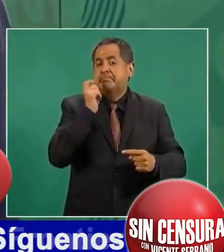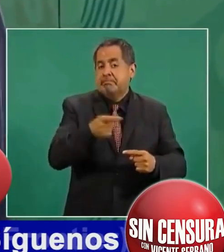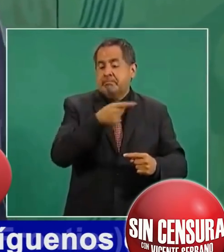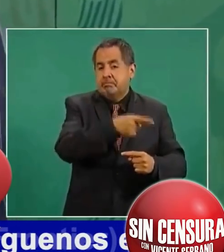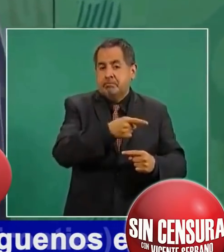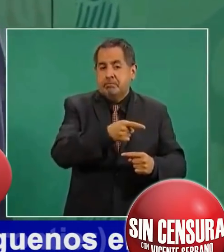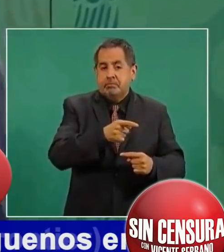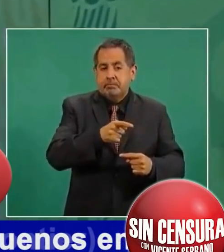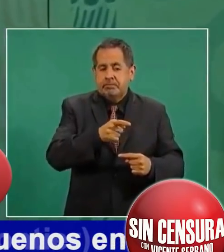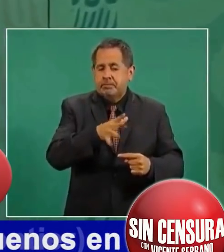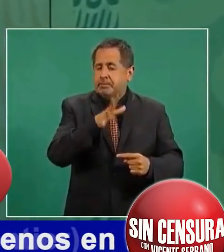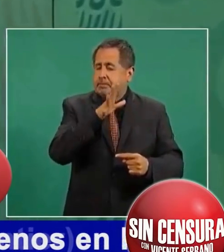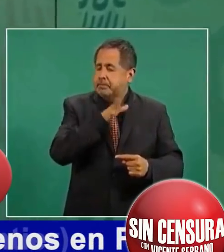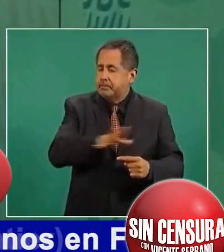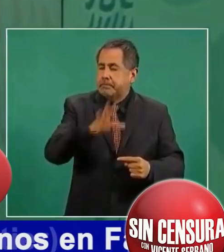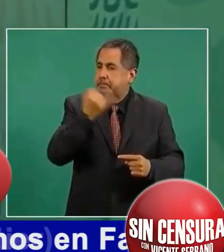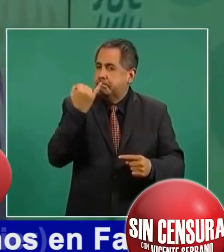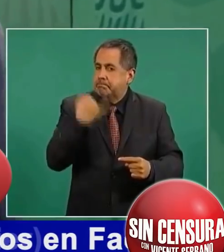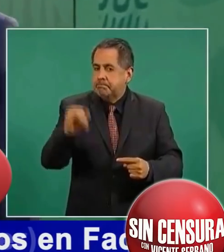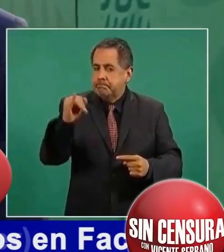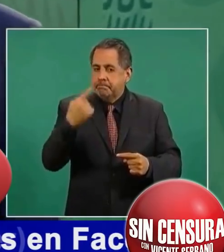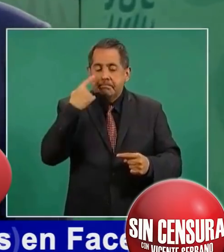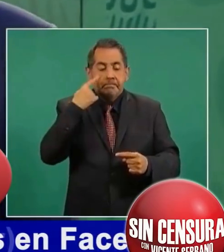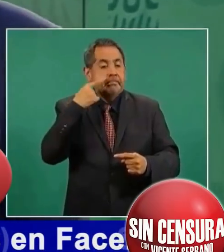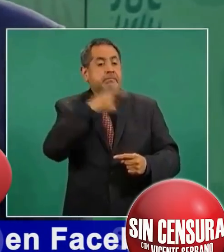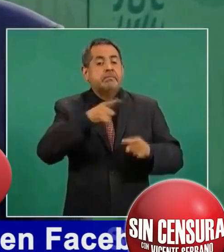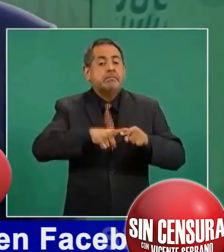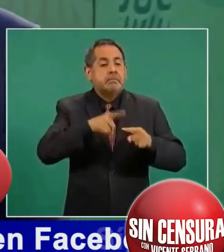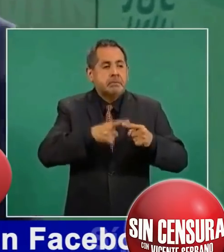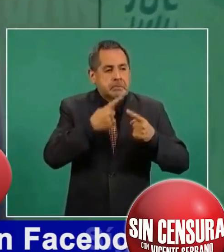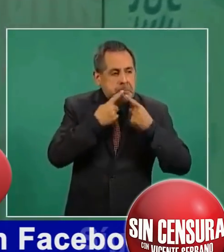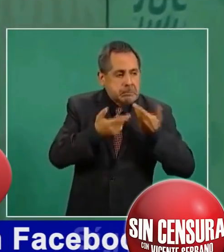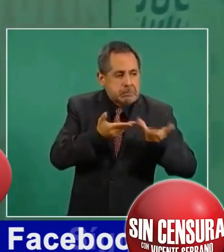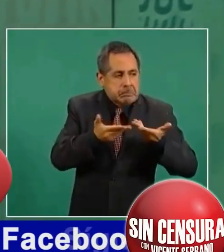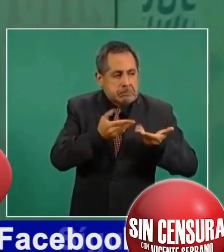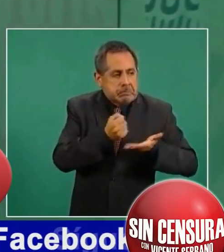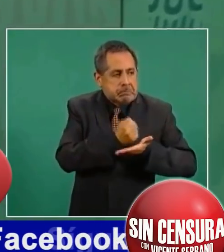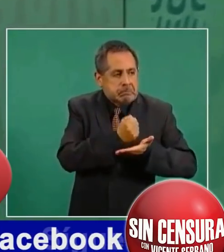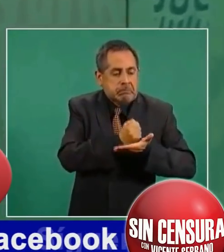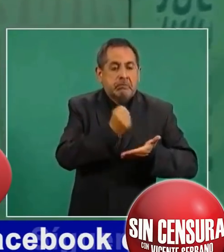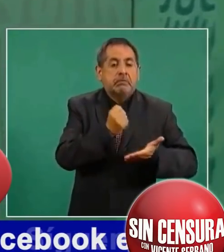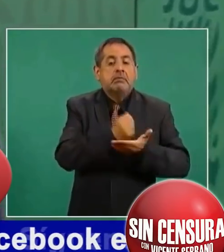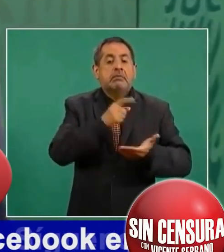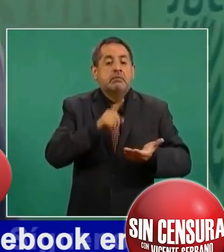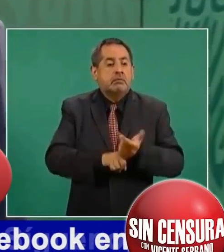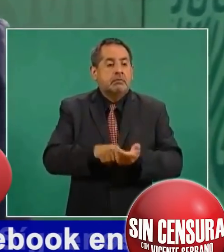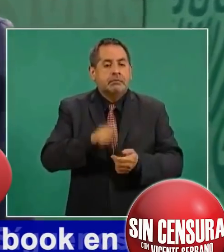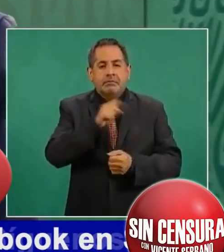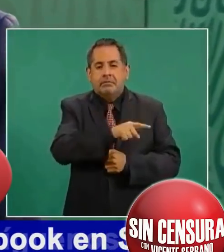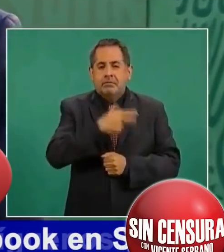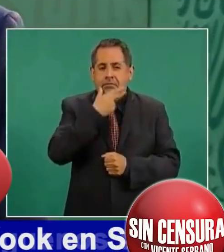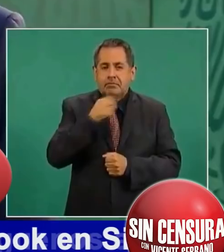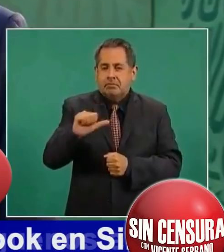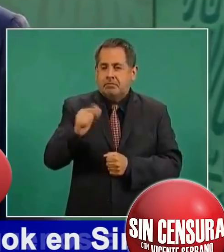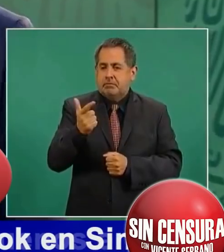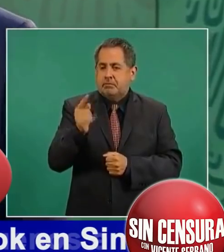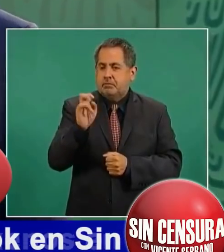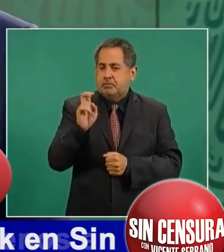aunque parezca increíble, el que la negoció fue Carstens,